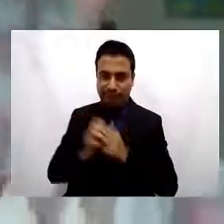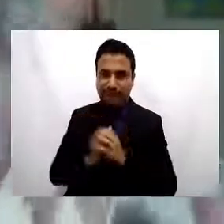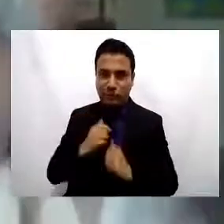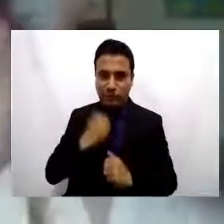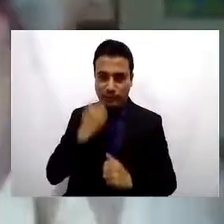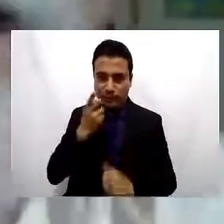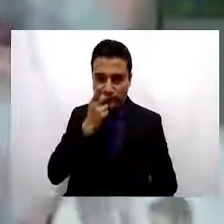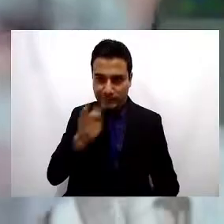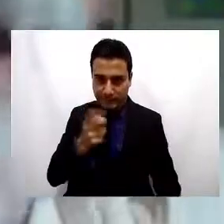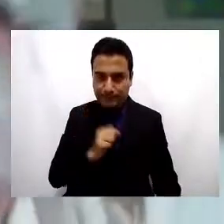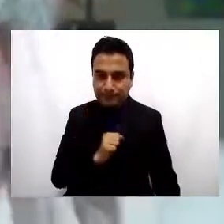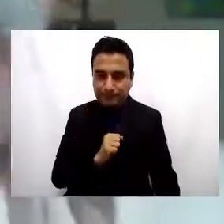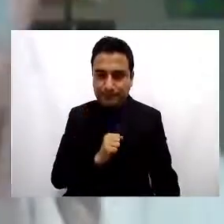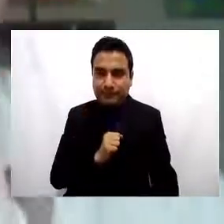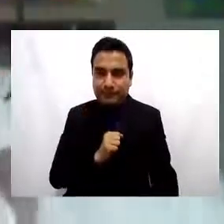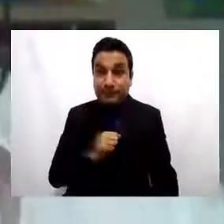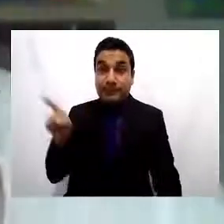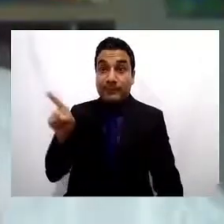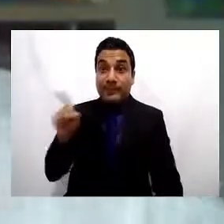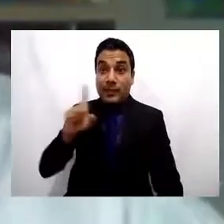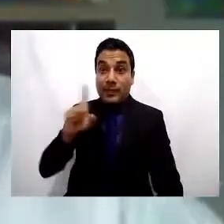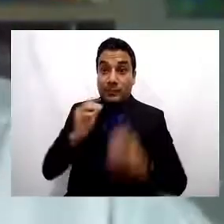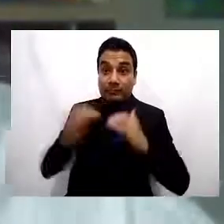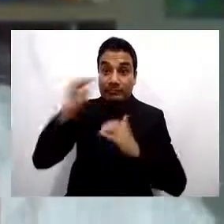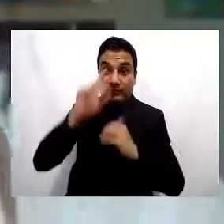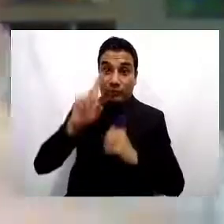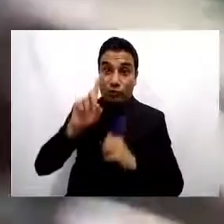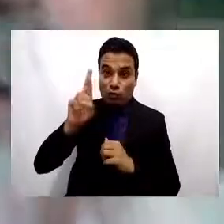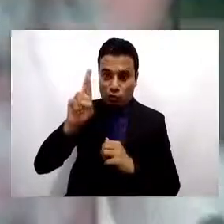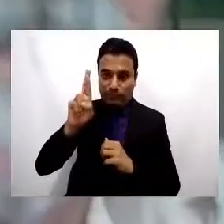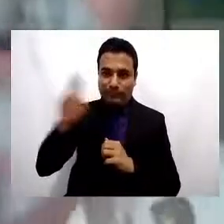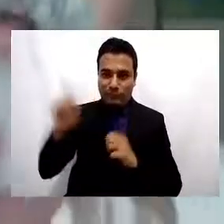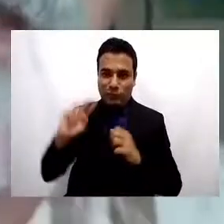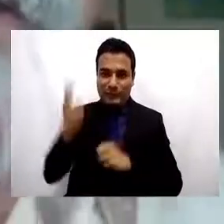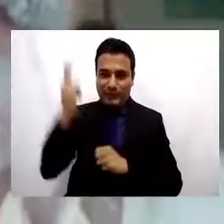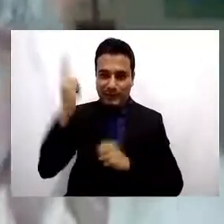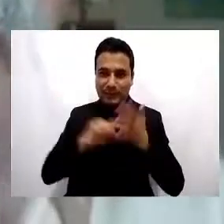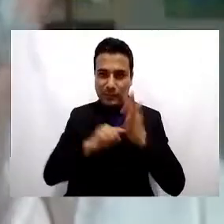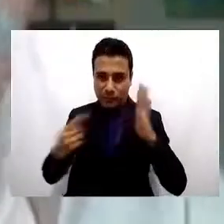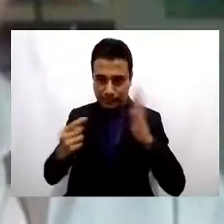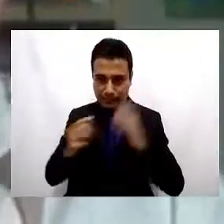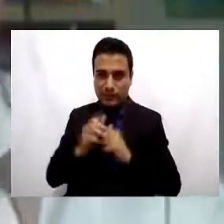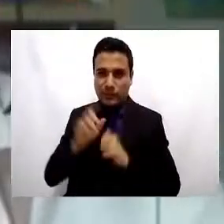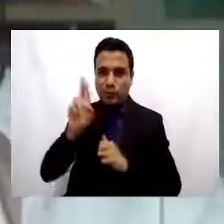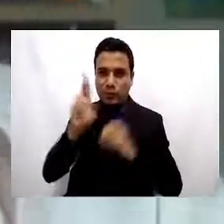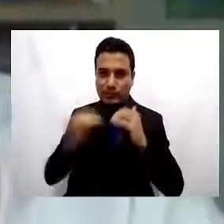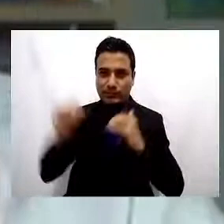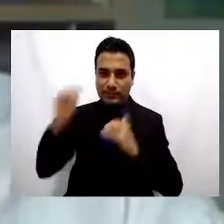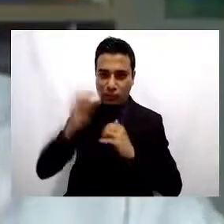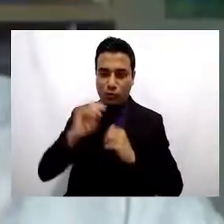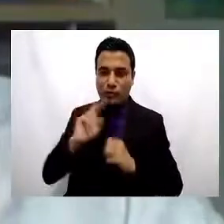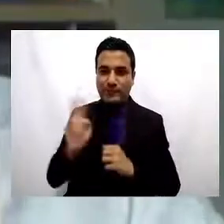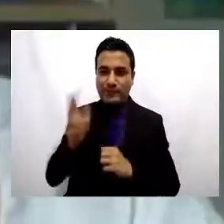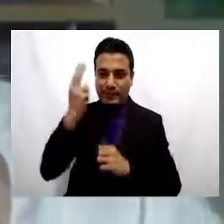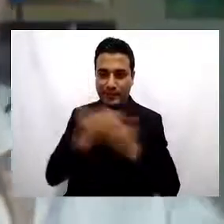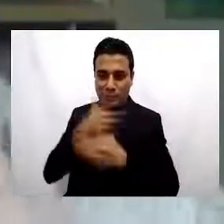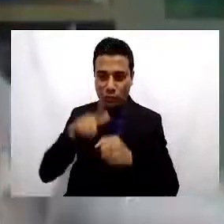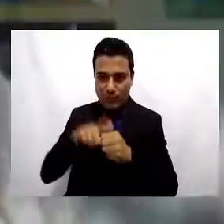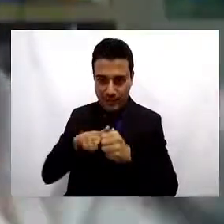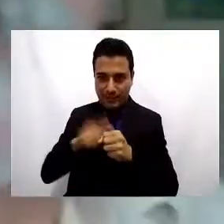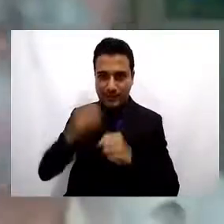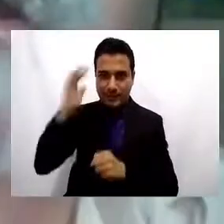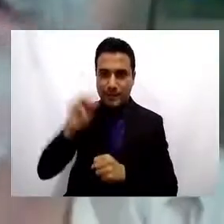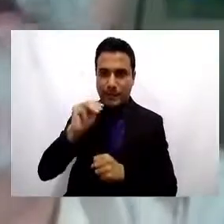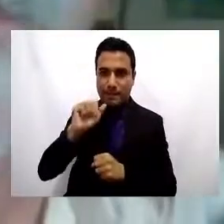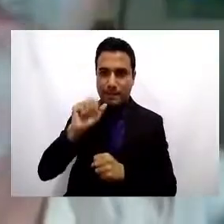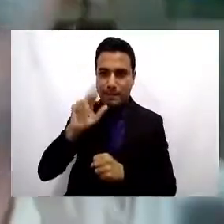que honoris causa de la Universidad de Buenos Aires, honoris causa de la Universidad Nacional de San Martín. A